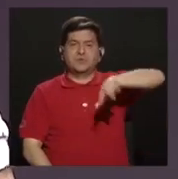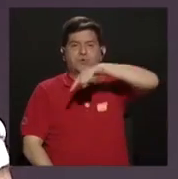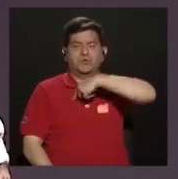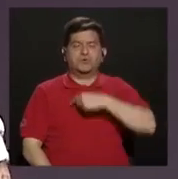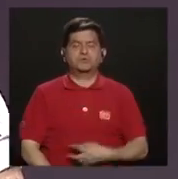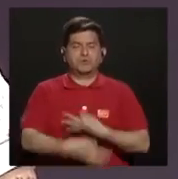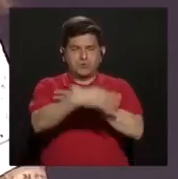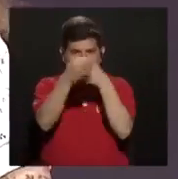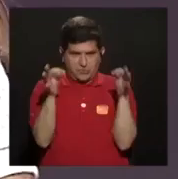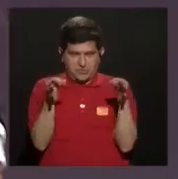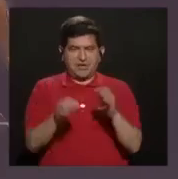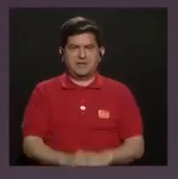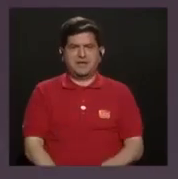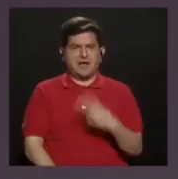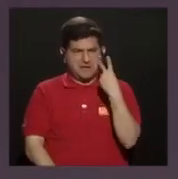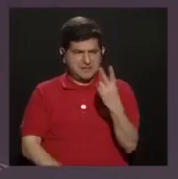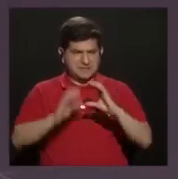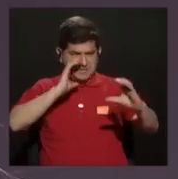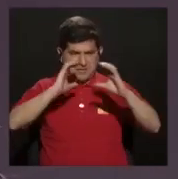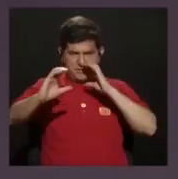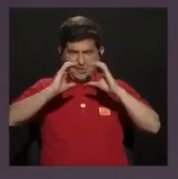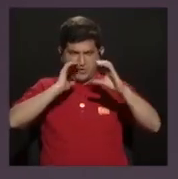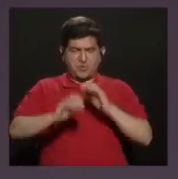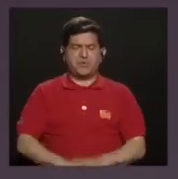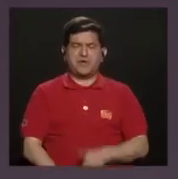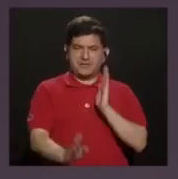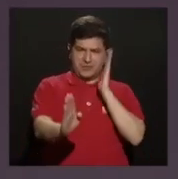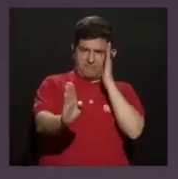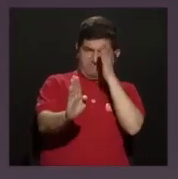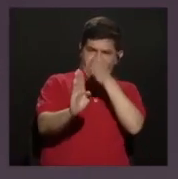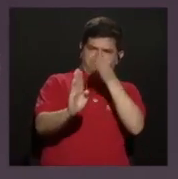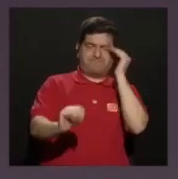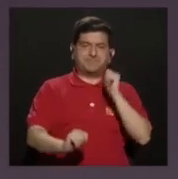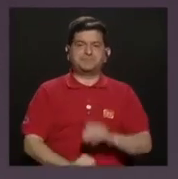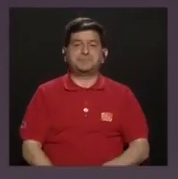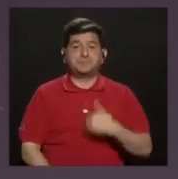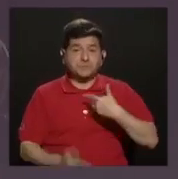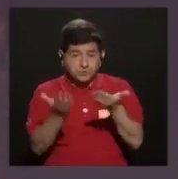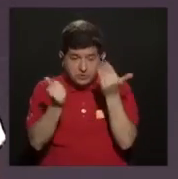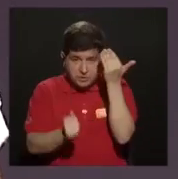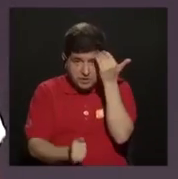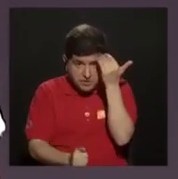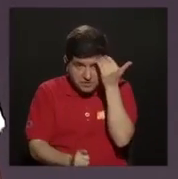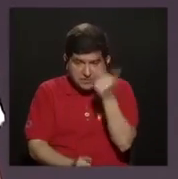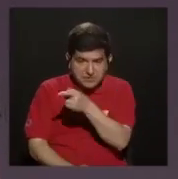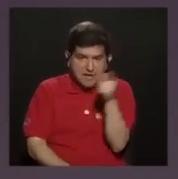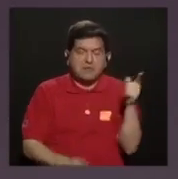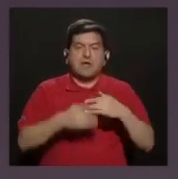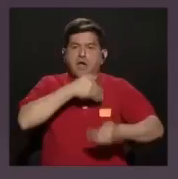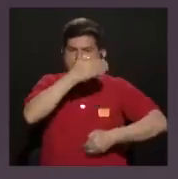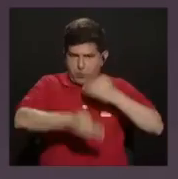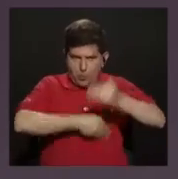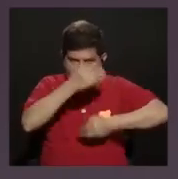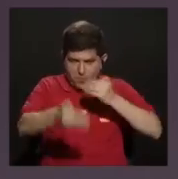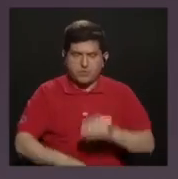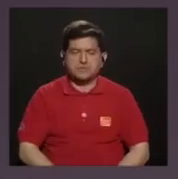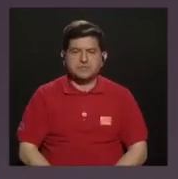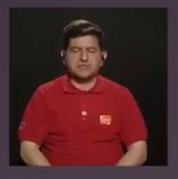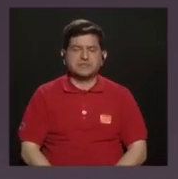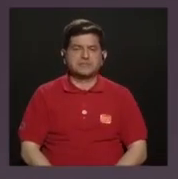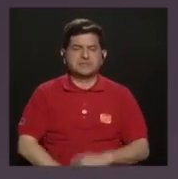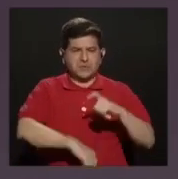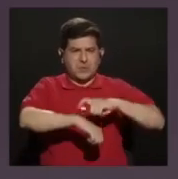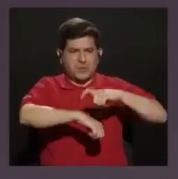llevamos talleres donde se ve la comunicación asertiva. Entonces, bueno, quiero que sepan que es un proceso. Venimos de un escenario